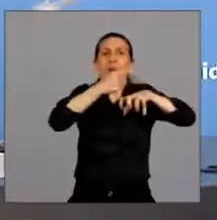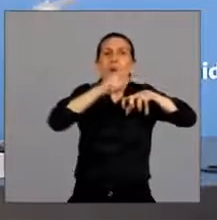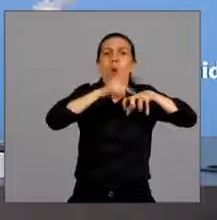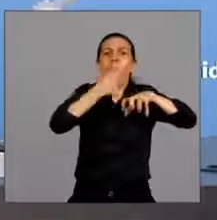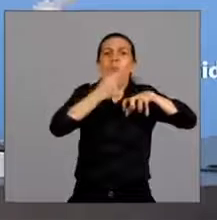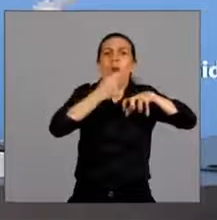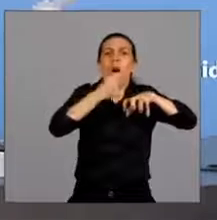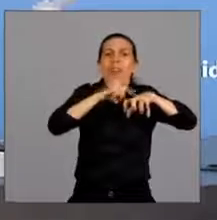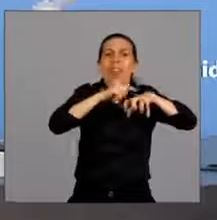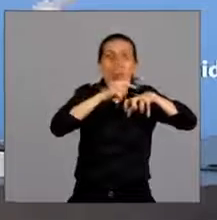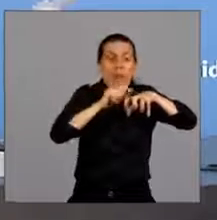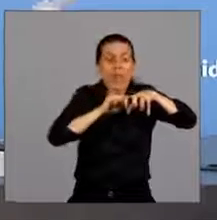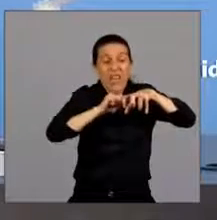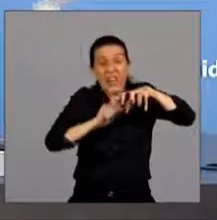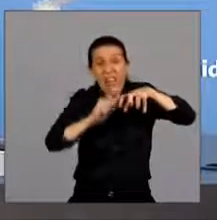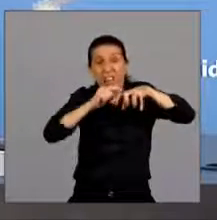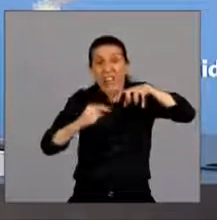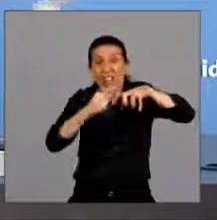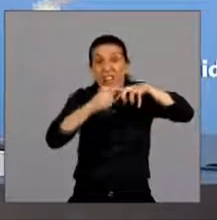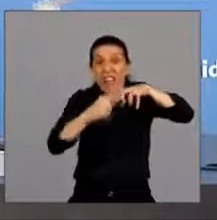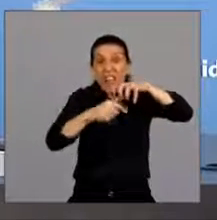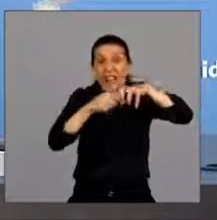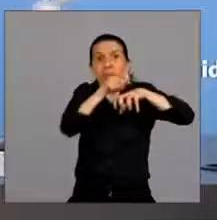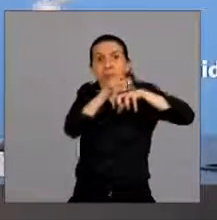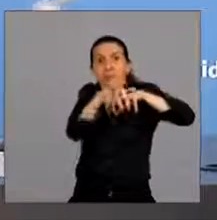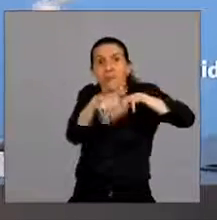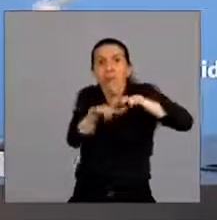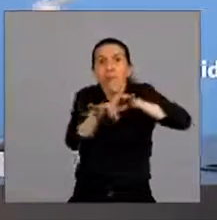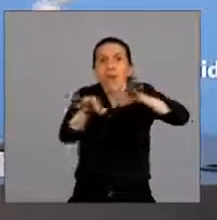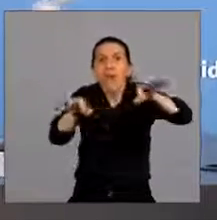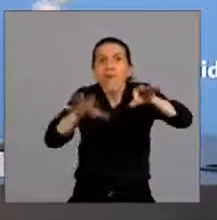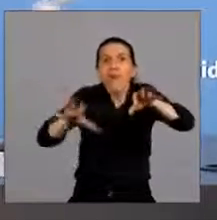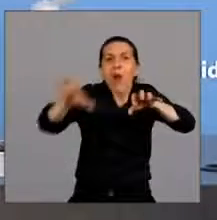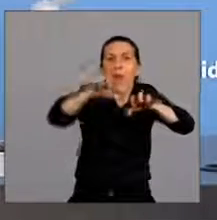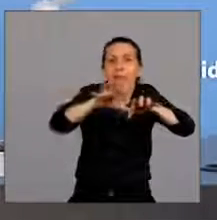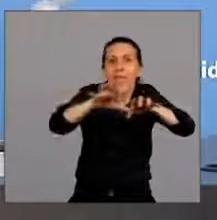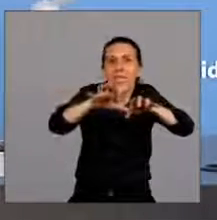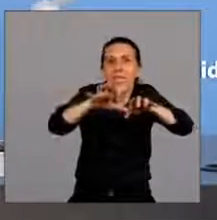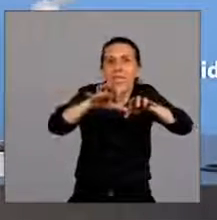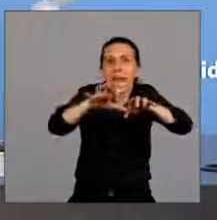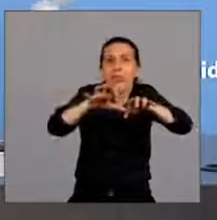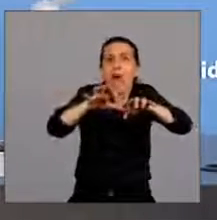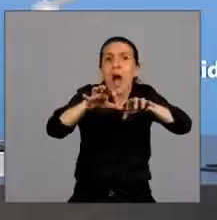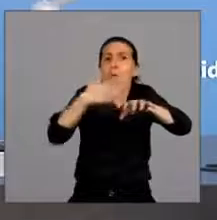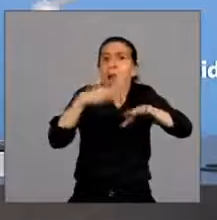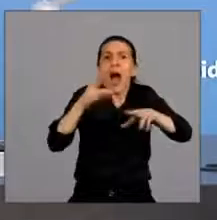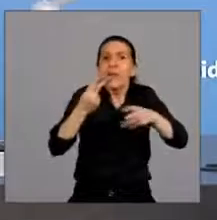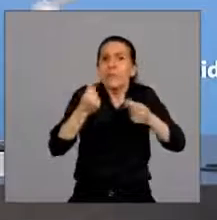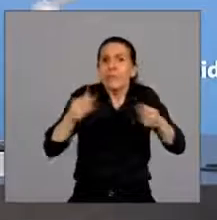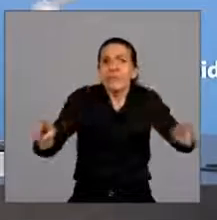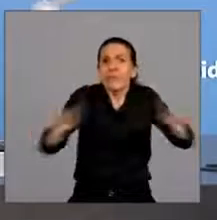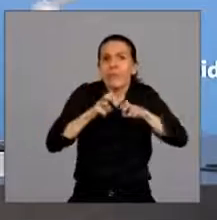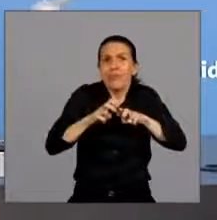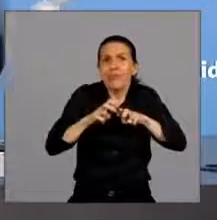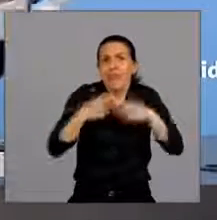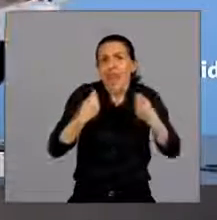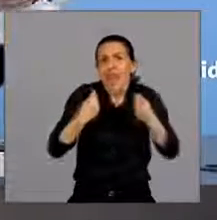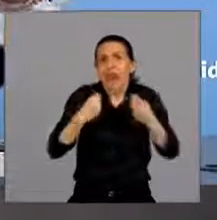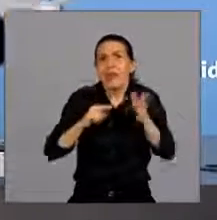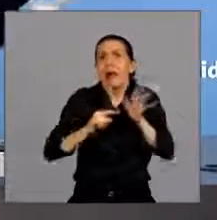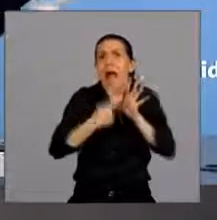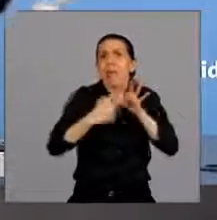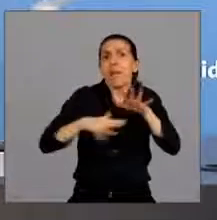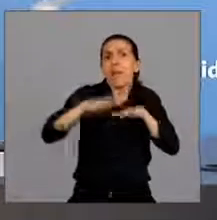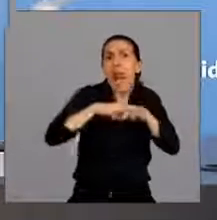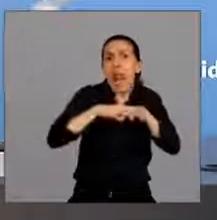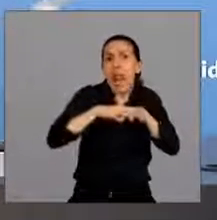confluyen y terminan en este puerto por donde sale la riqueza. Y entonces gran parte de la economía está concentrada acá y exige que